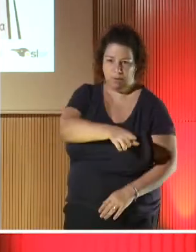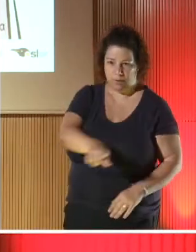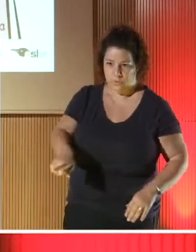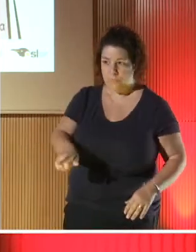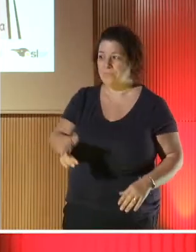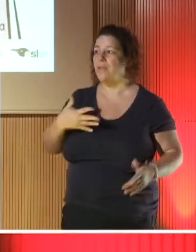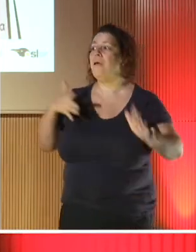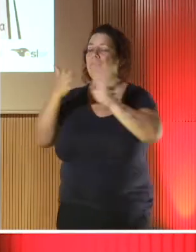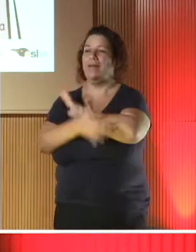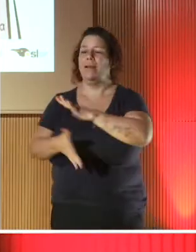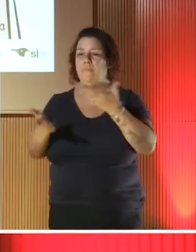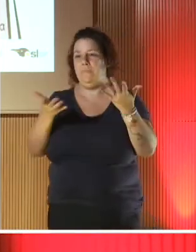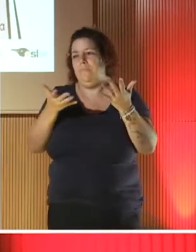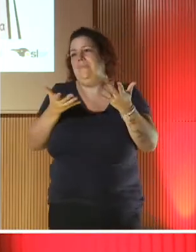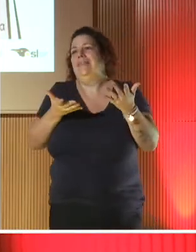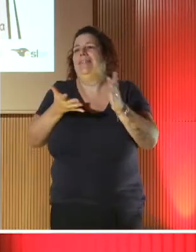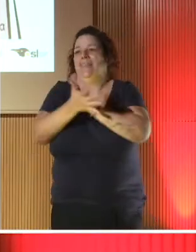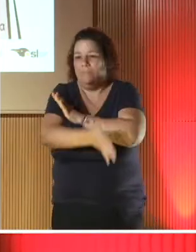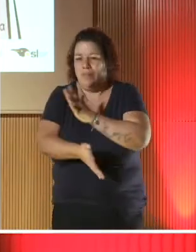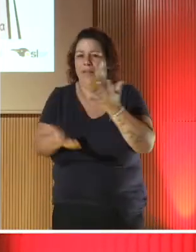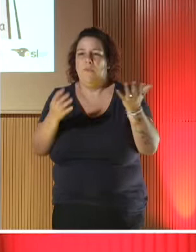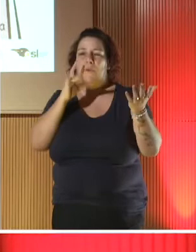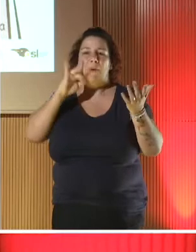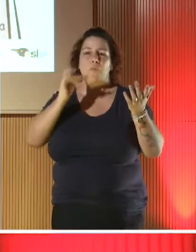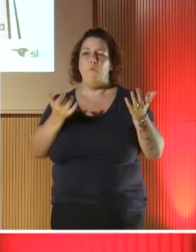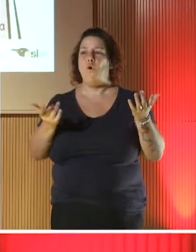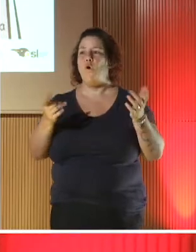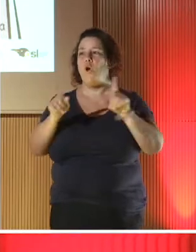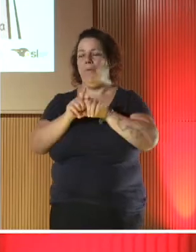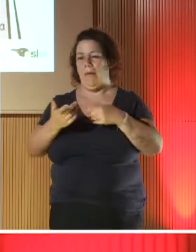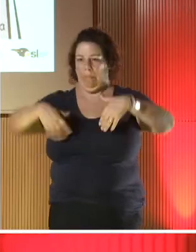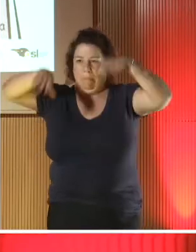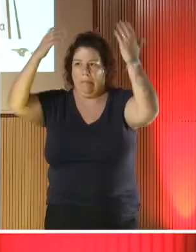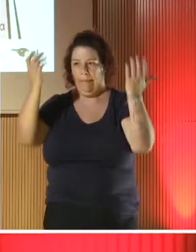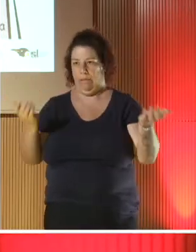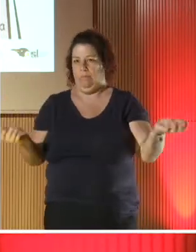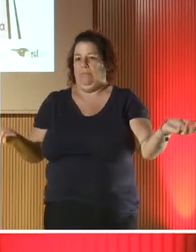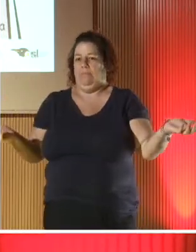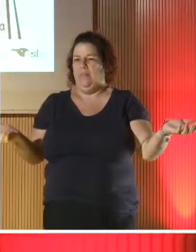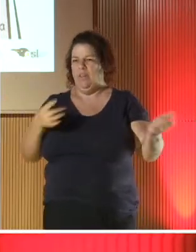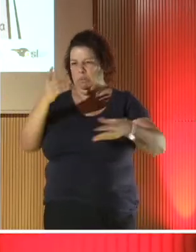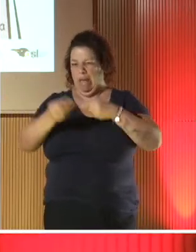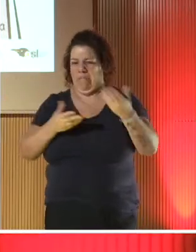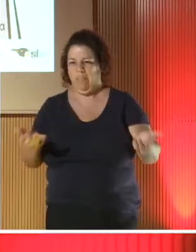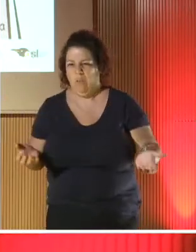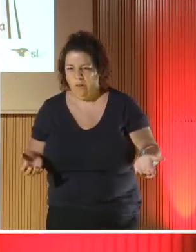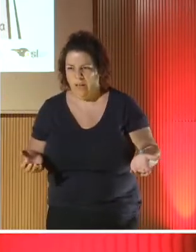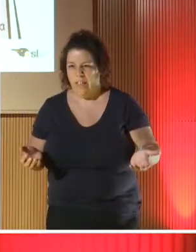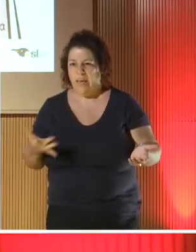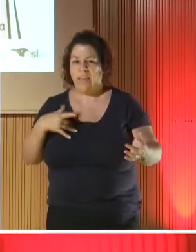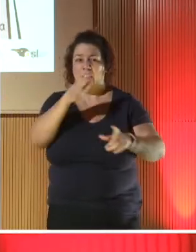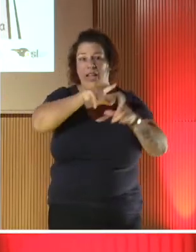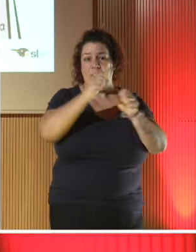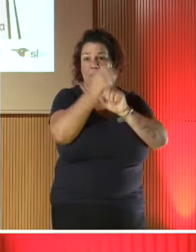consiste, porque esto parece un poco como de, no sé, como de venga ya. tú estás haciendo que le quitemos trabajo a